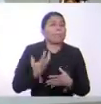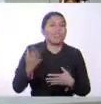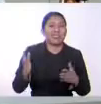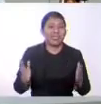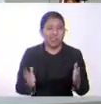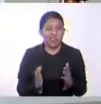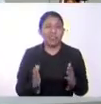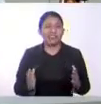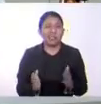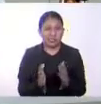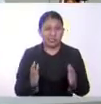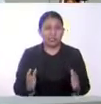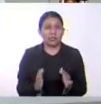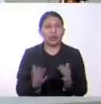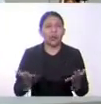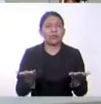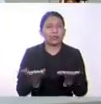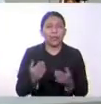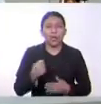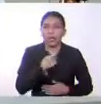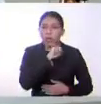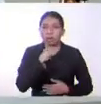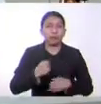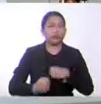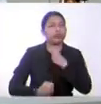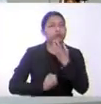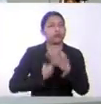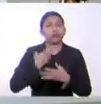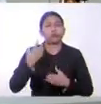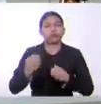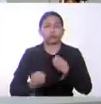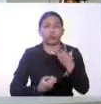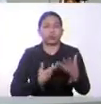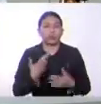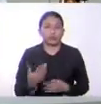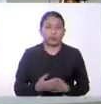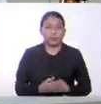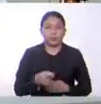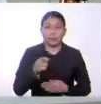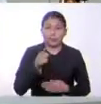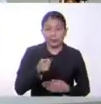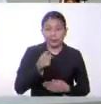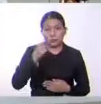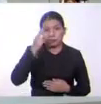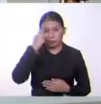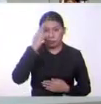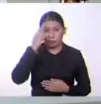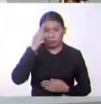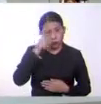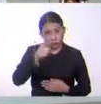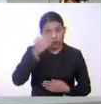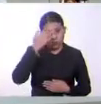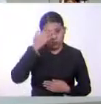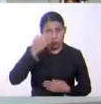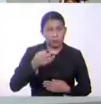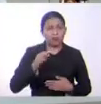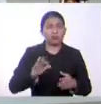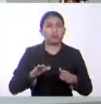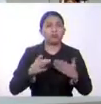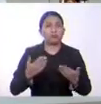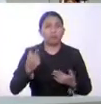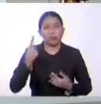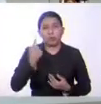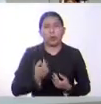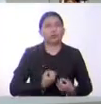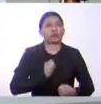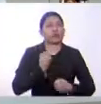de hacer un canto a la poesía, desde la poesía. Esa es la razón, ¿cree usted, por la que esta autora